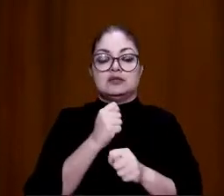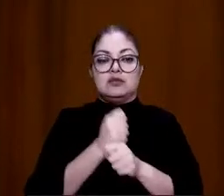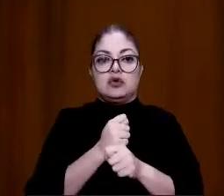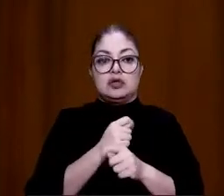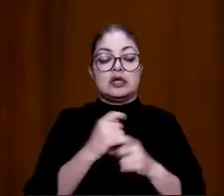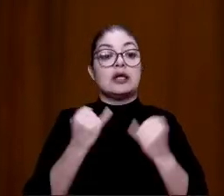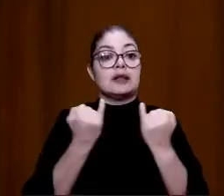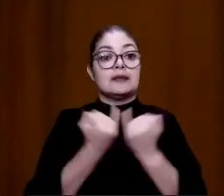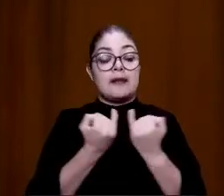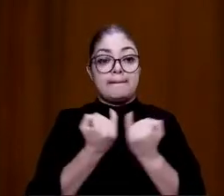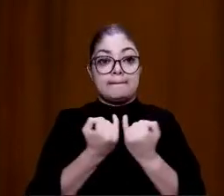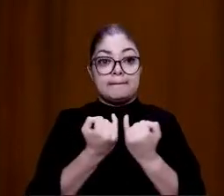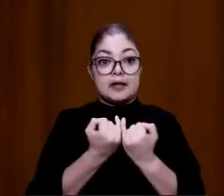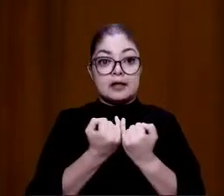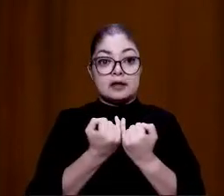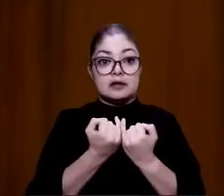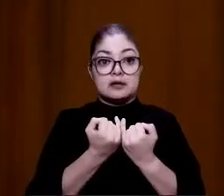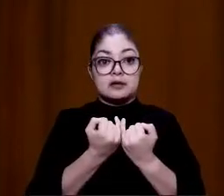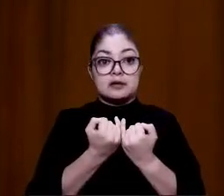Adicionalmente,